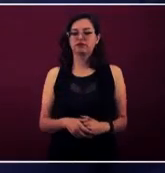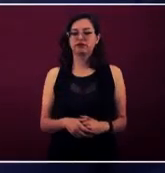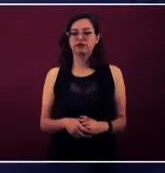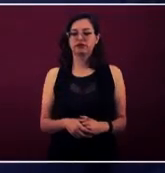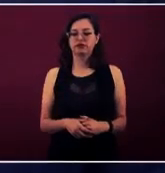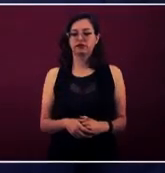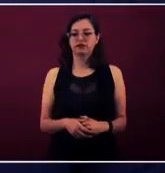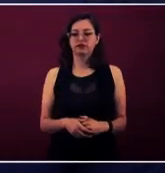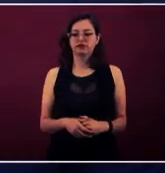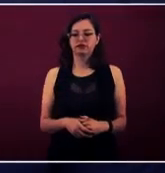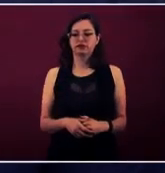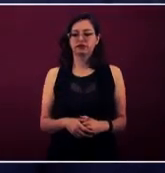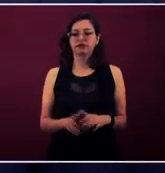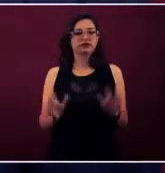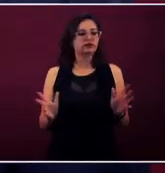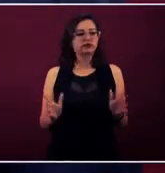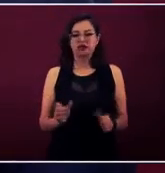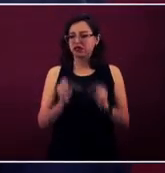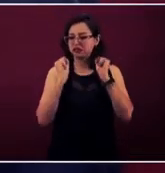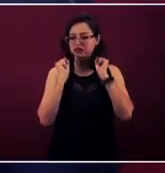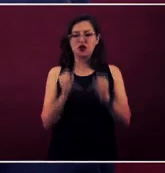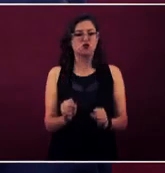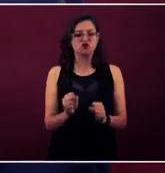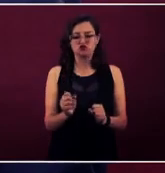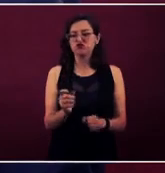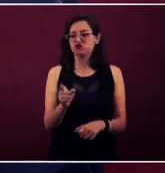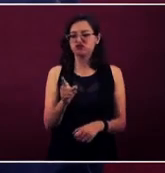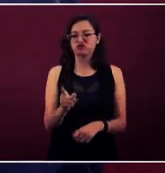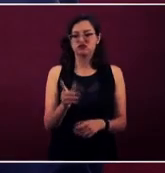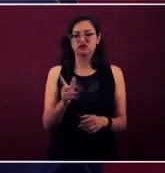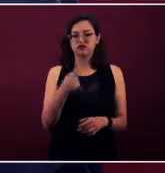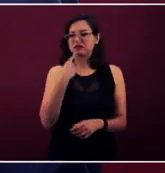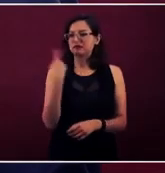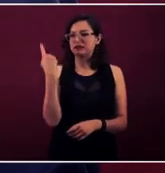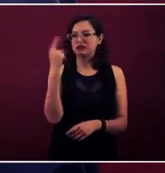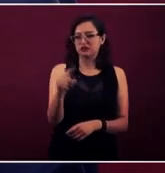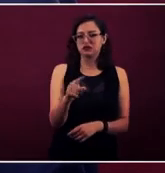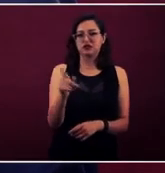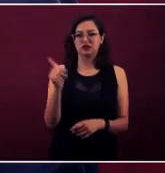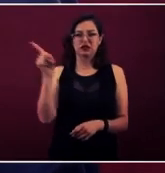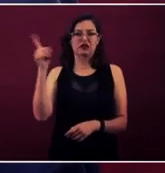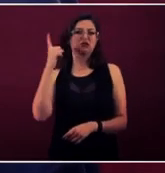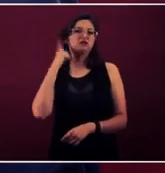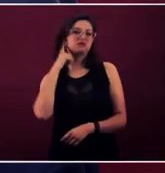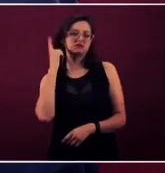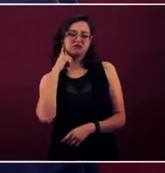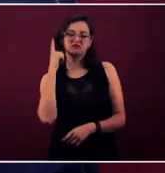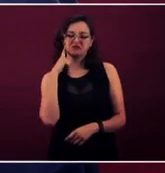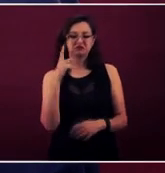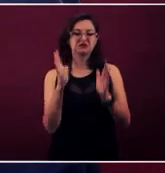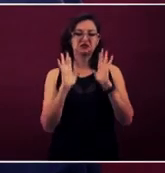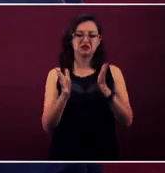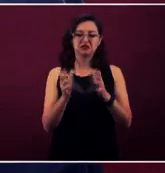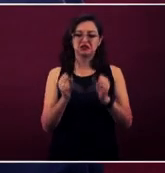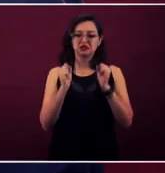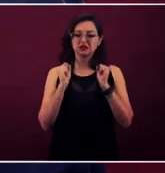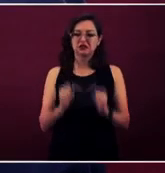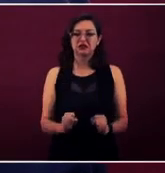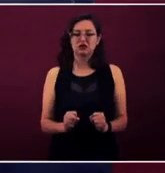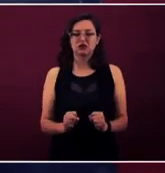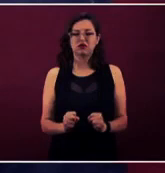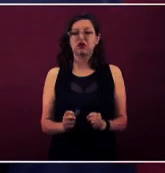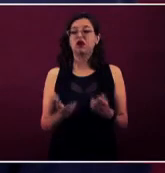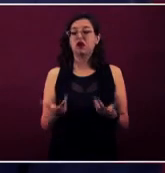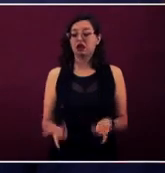seguramente se va a enterar de esta denuncia y la